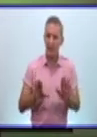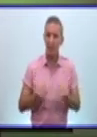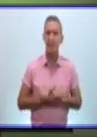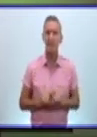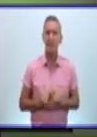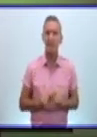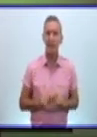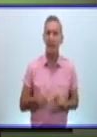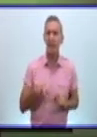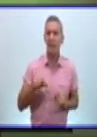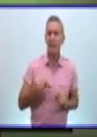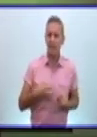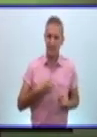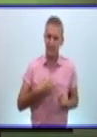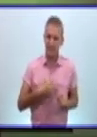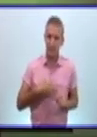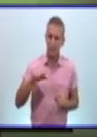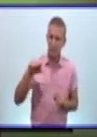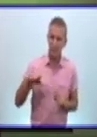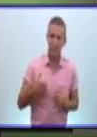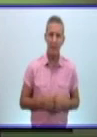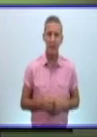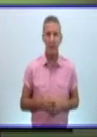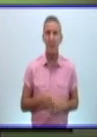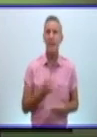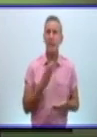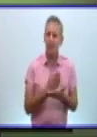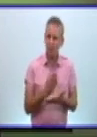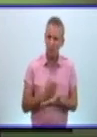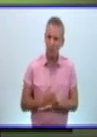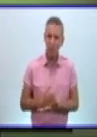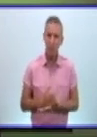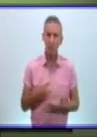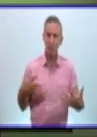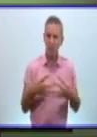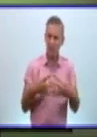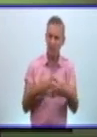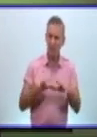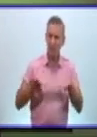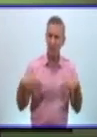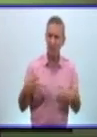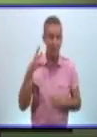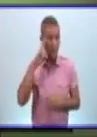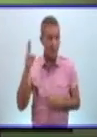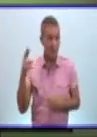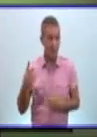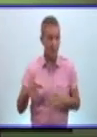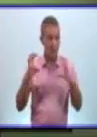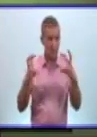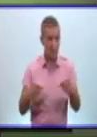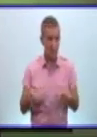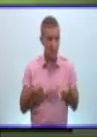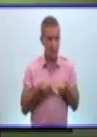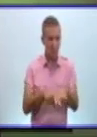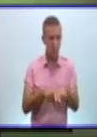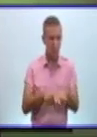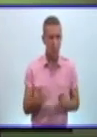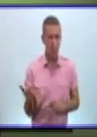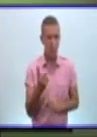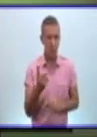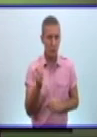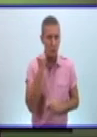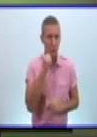En el encuentro de hoy hemos estudiado qué son las mezclas. Recuerden que es el resultado de unir dos o